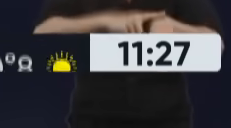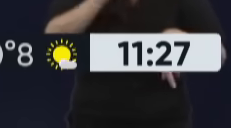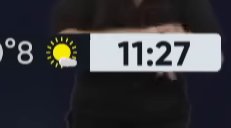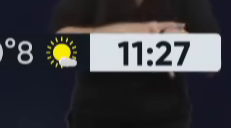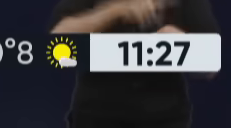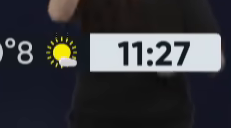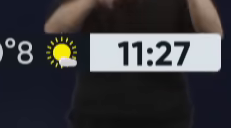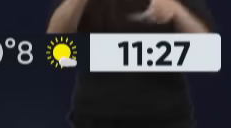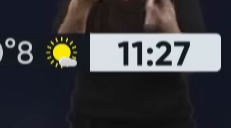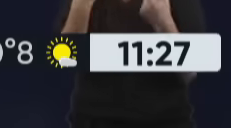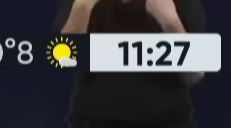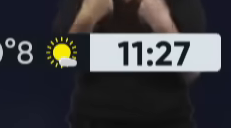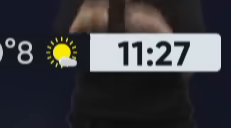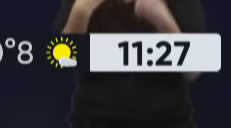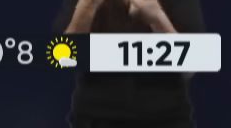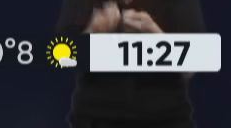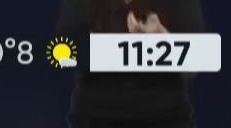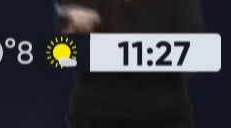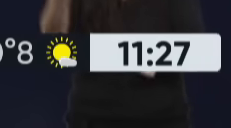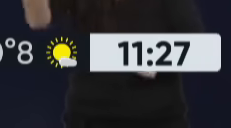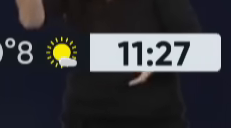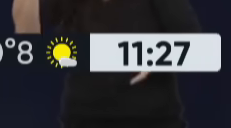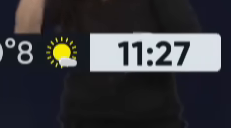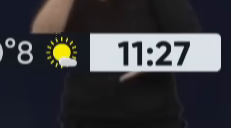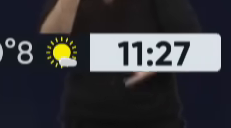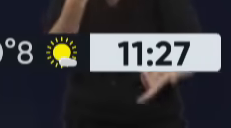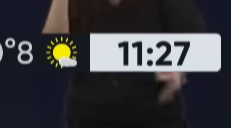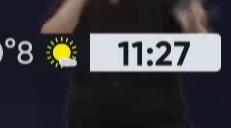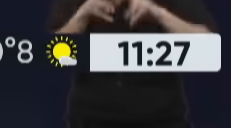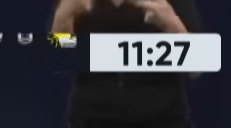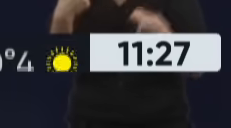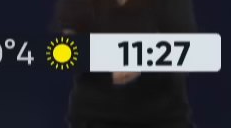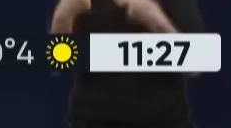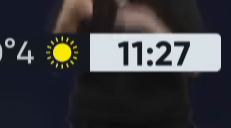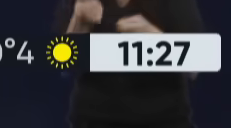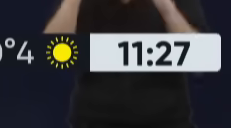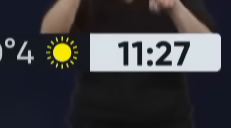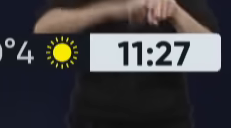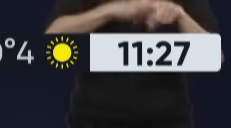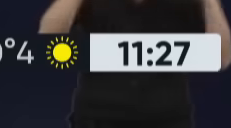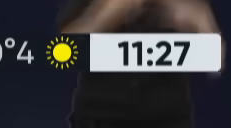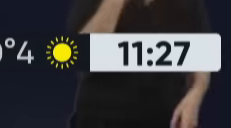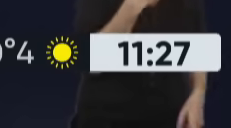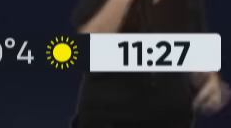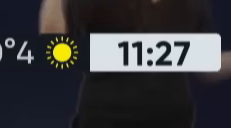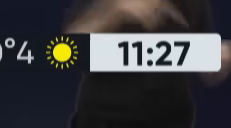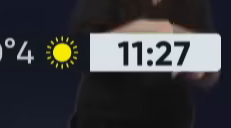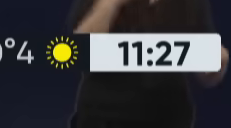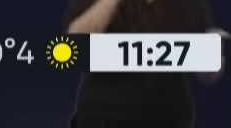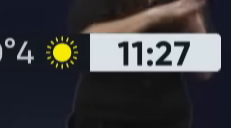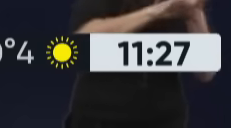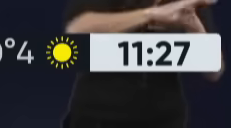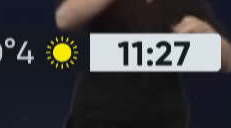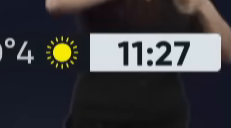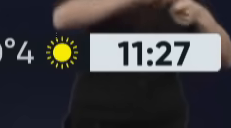20%, la inversión solo ha crecido un 8%. Para dimensionar la situación crítica que encontró la actual